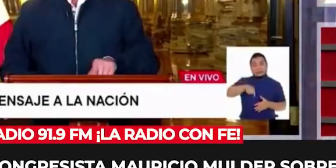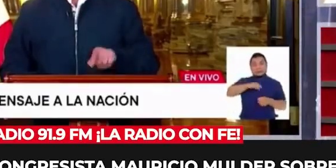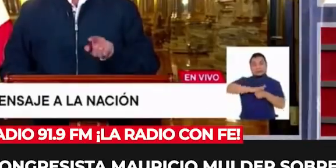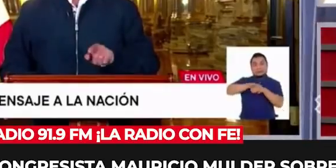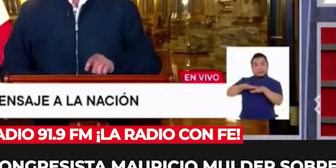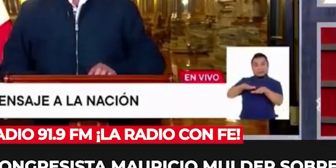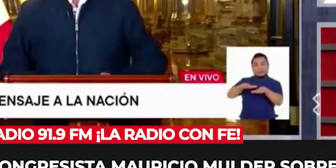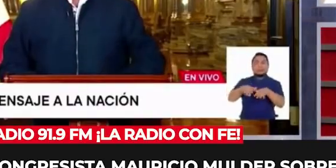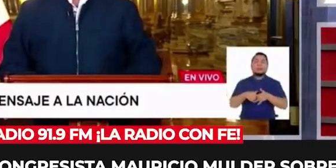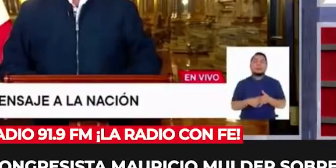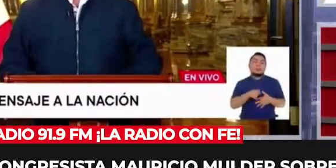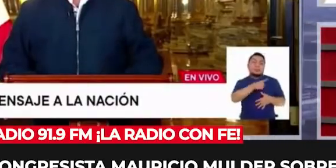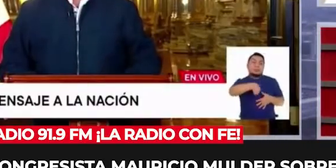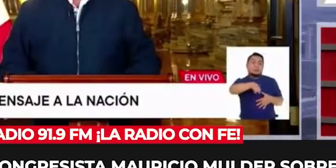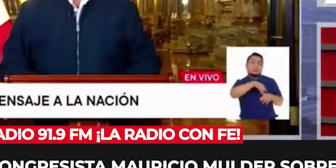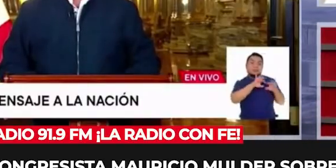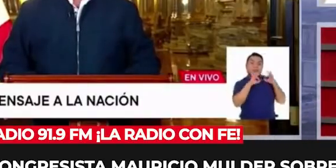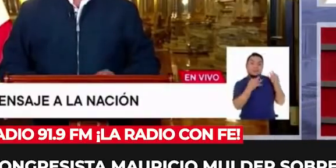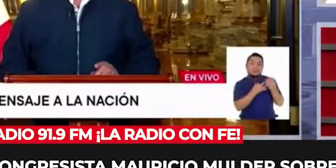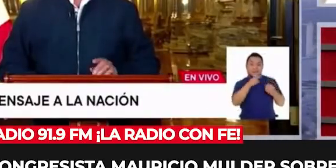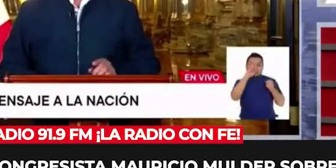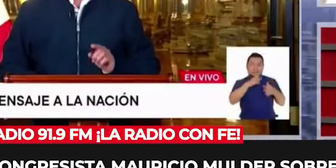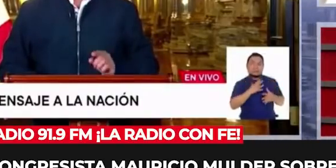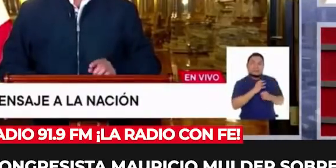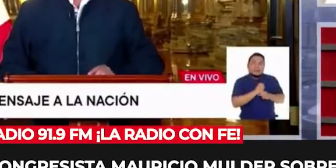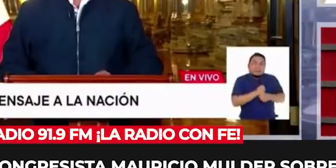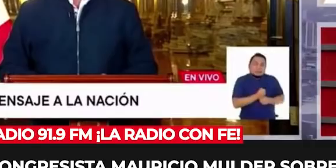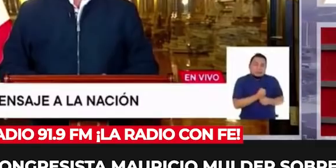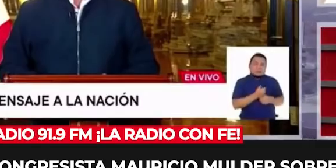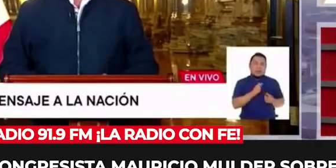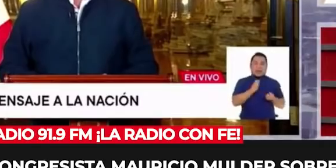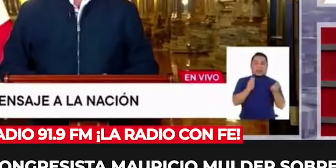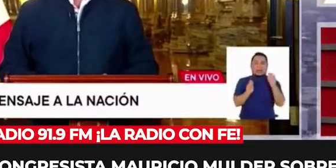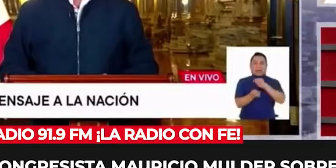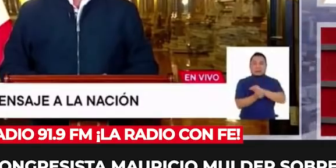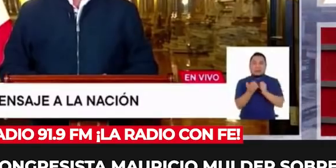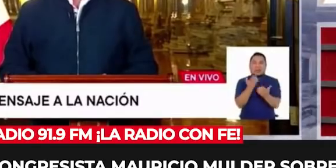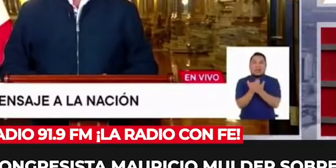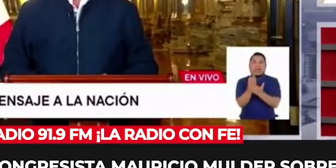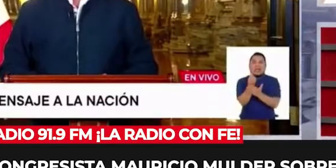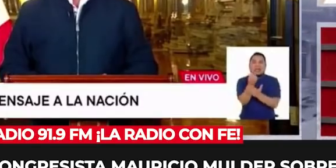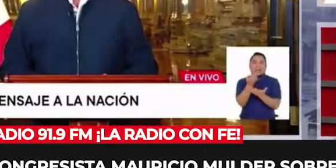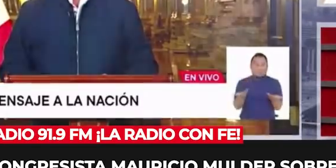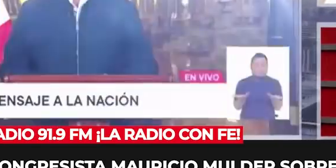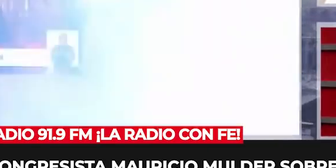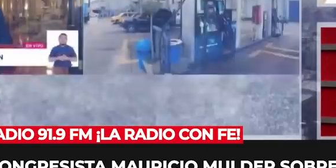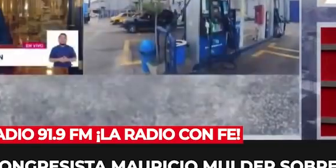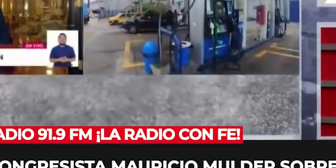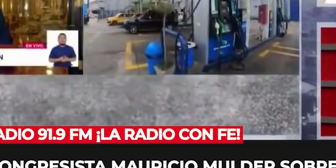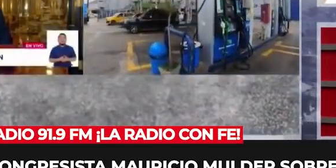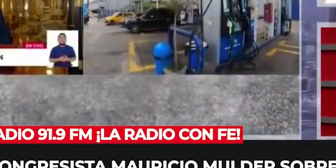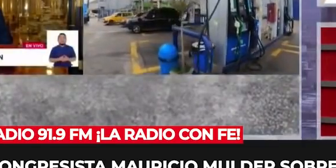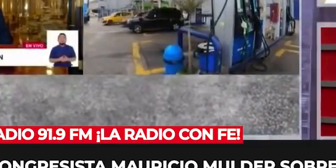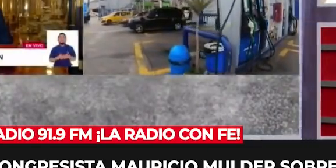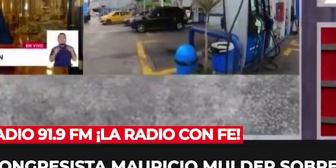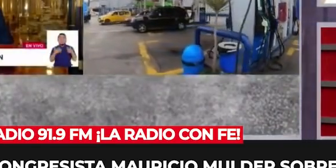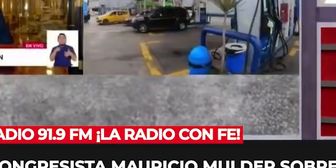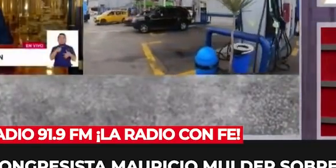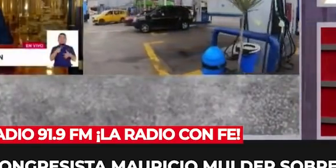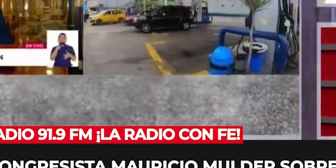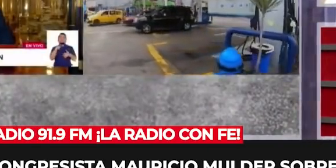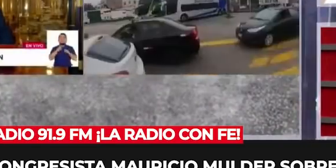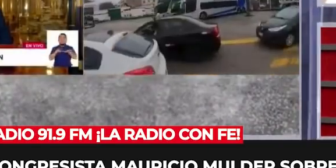varios sectores. Un sector que es, sin duda alguna, Sendero Luminoso, a través de Nueva Des y a través de CONARE y ahora